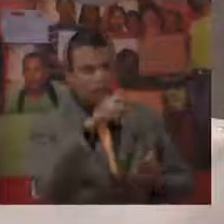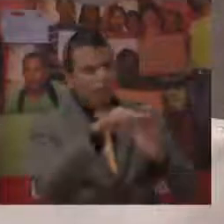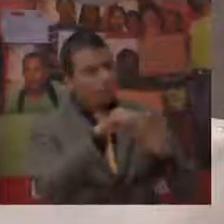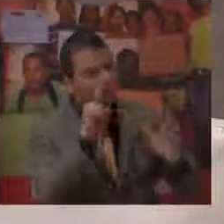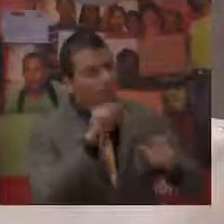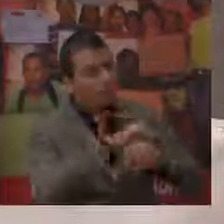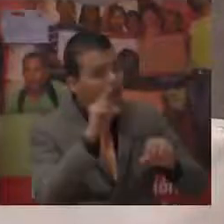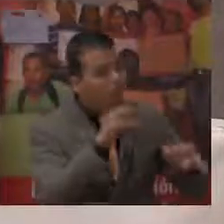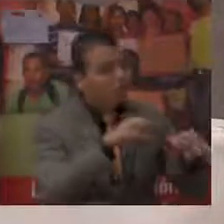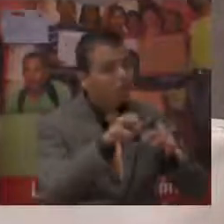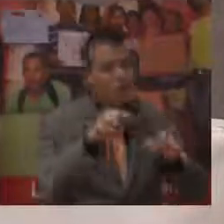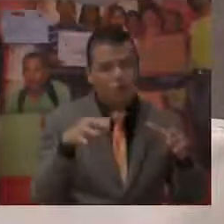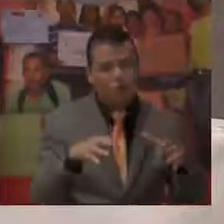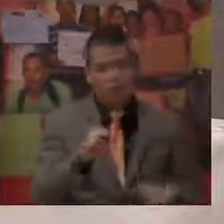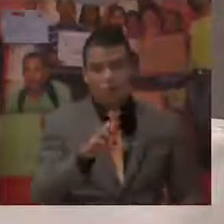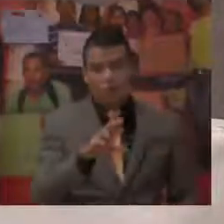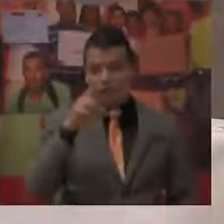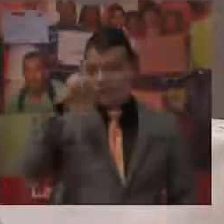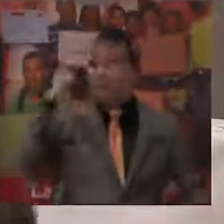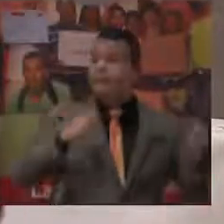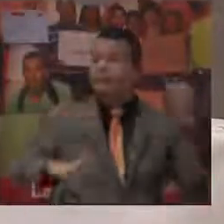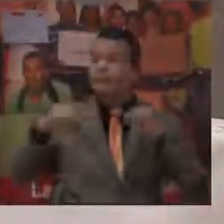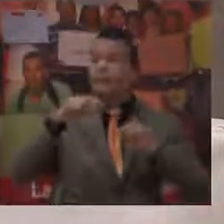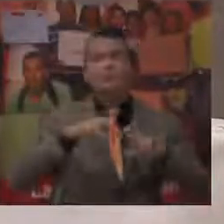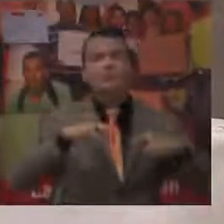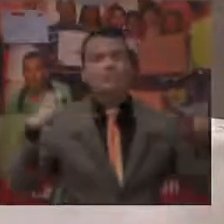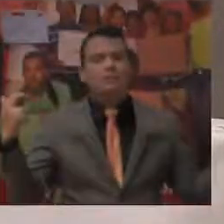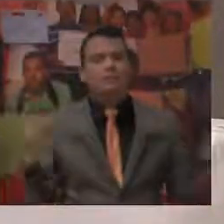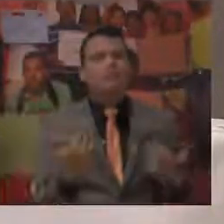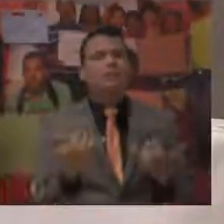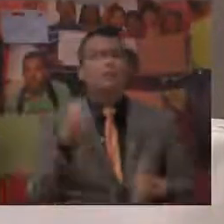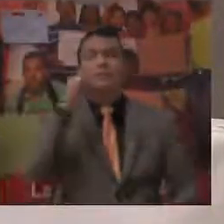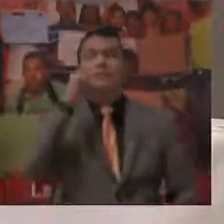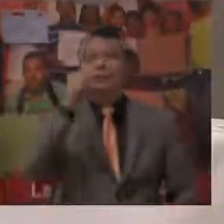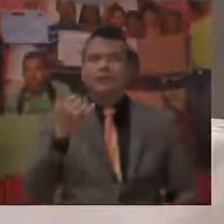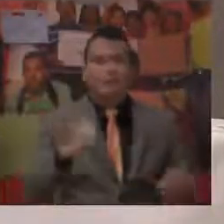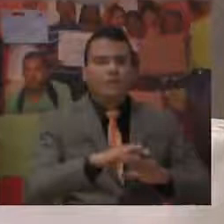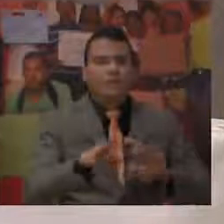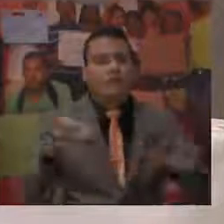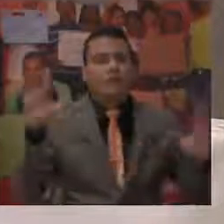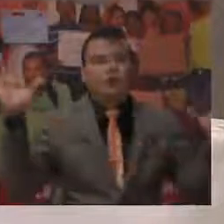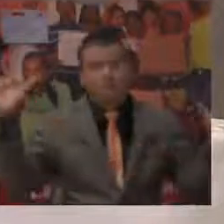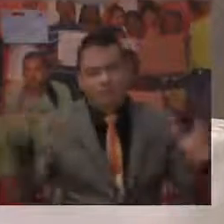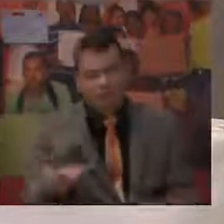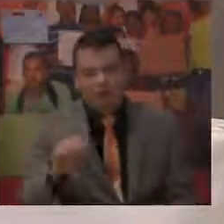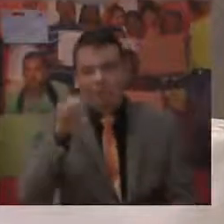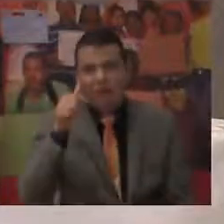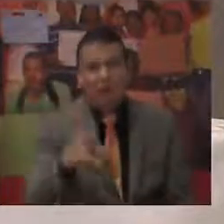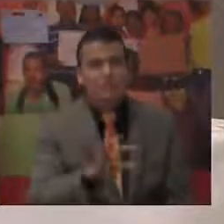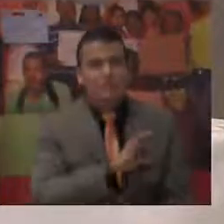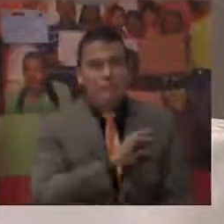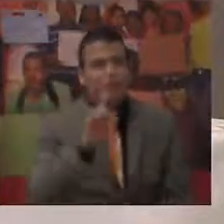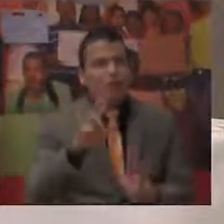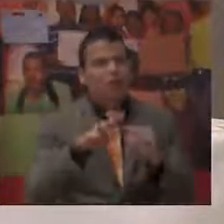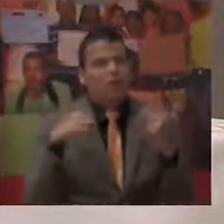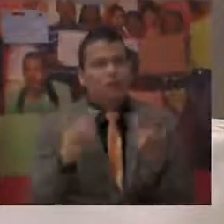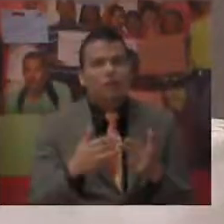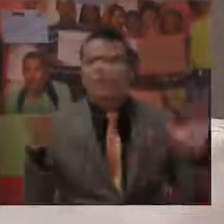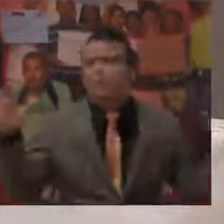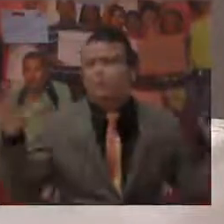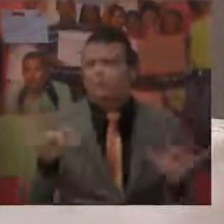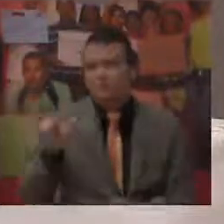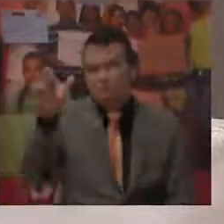muy preocupados. Terminamos la reunión al día siguiente, volvemos a ir a la reunión, ya era sábado, y